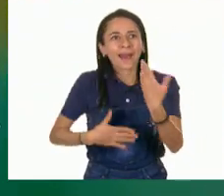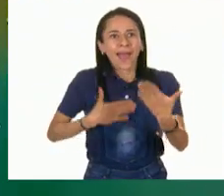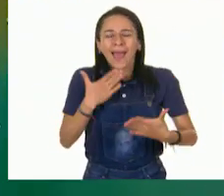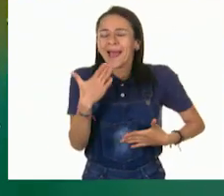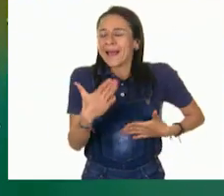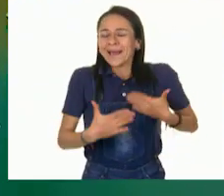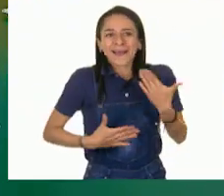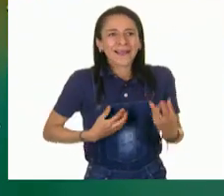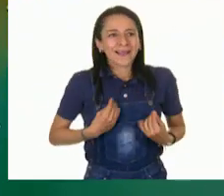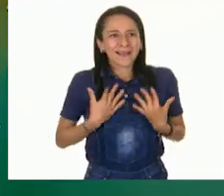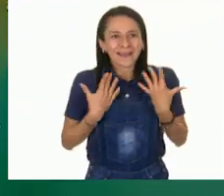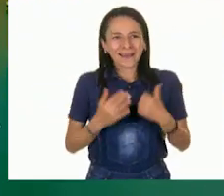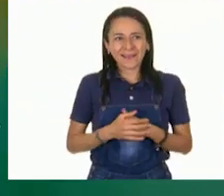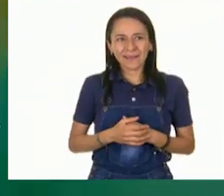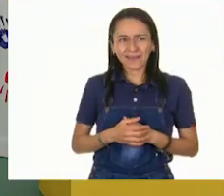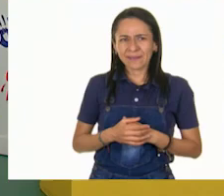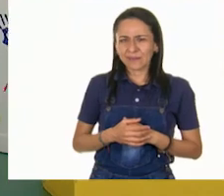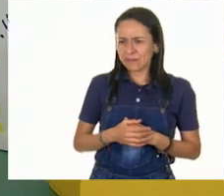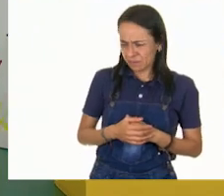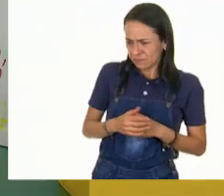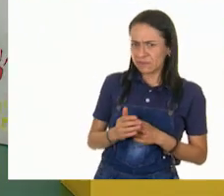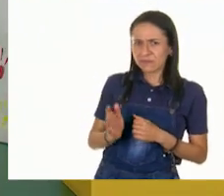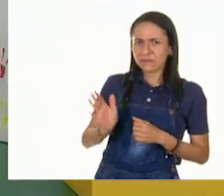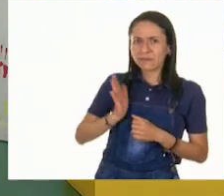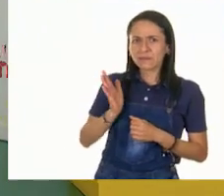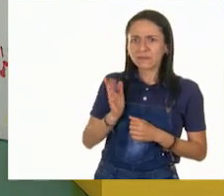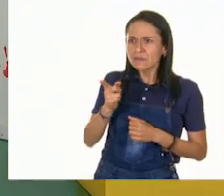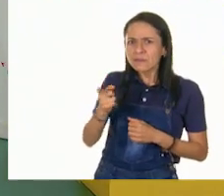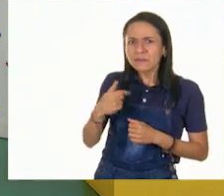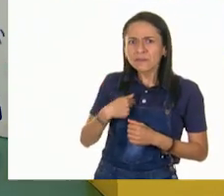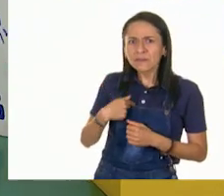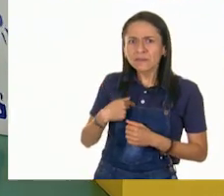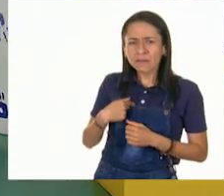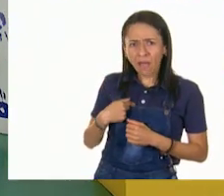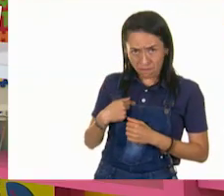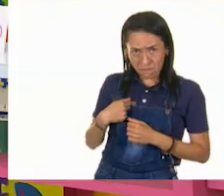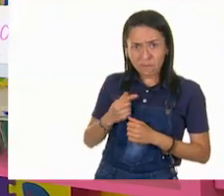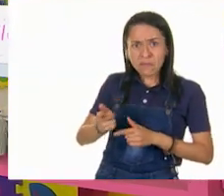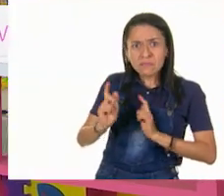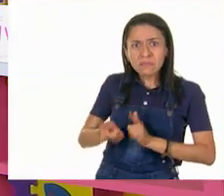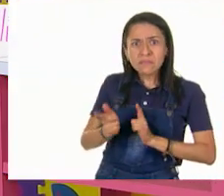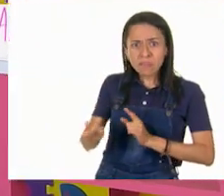Ay. ¿Qué pasó, Pepe? ¿Por qué te estás burlando de mí?